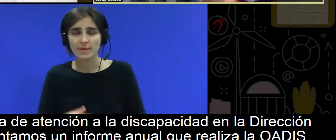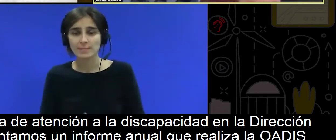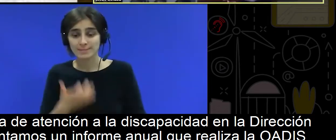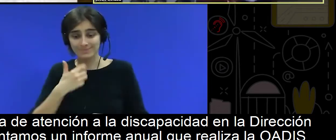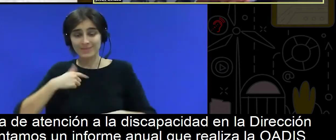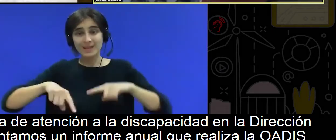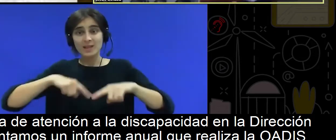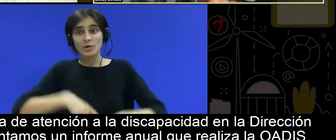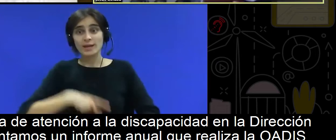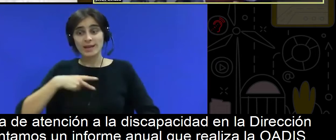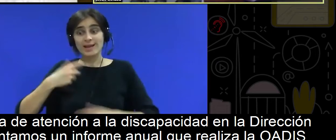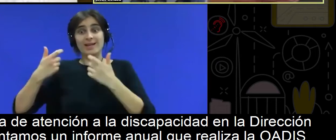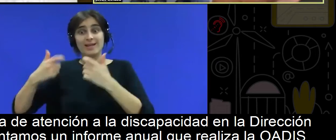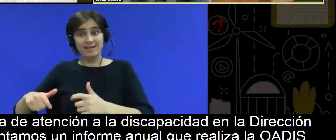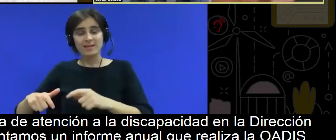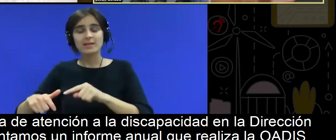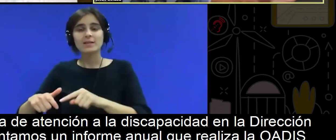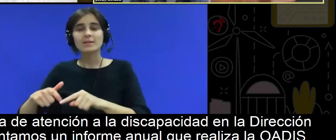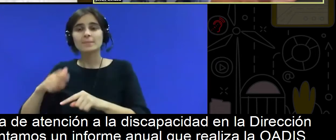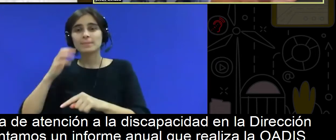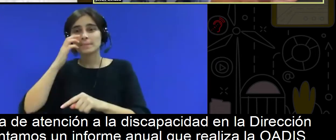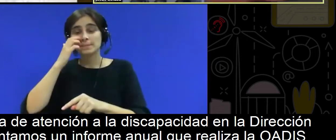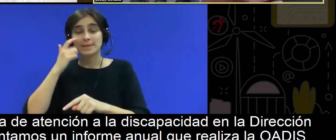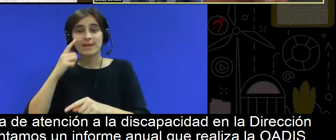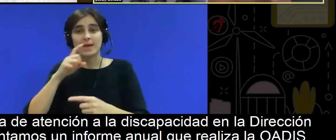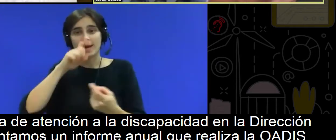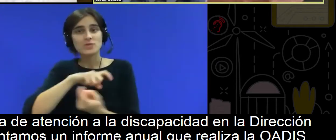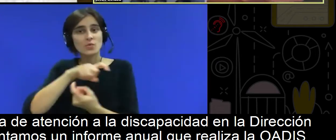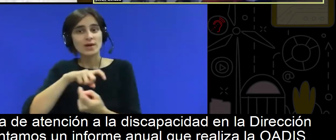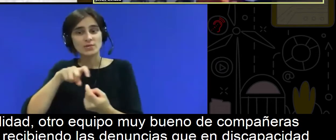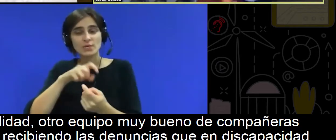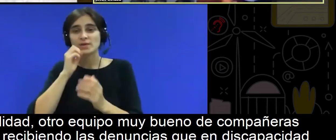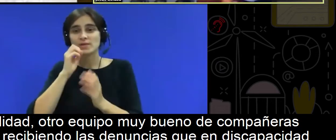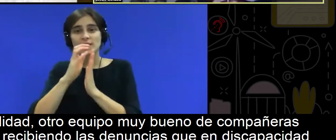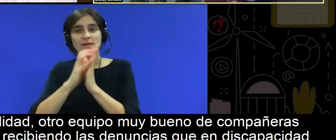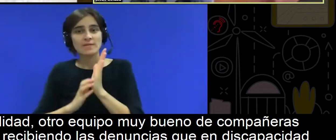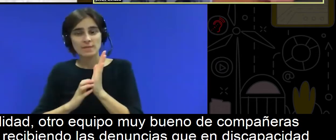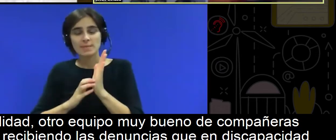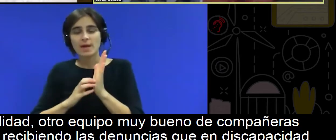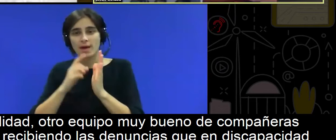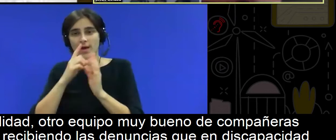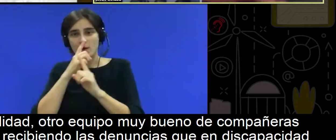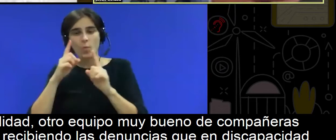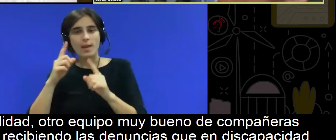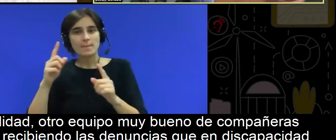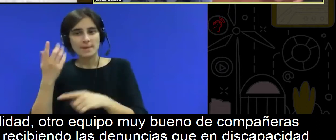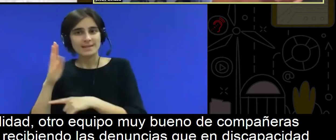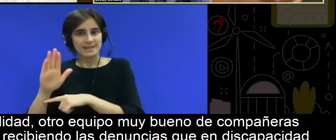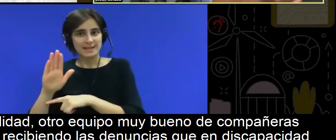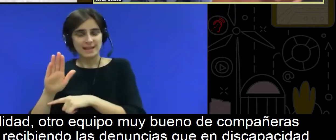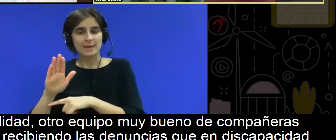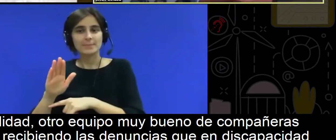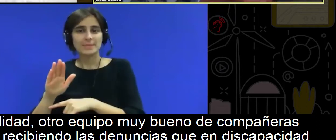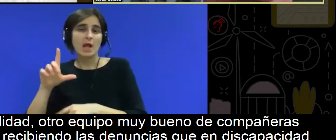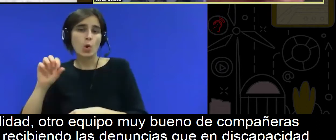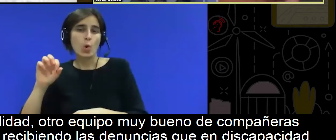precisamente presentamos un informe anual que realiza la OADIS con toda su profesionalidad, otro equipo también muy bueno de trabajadoras